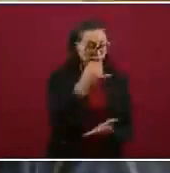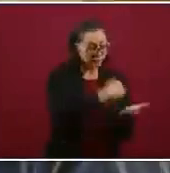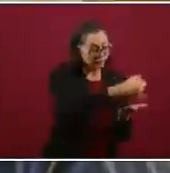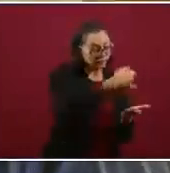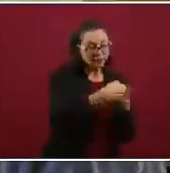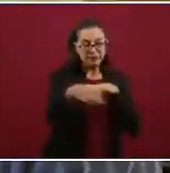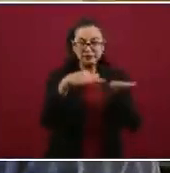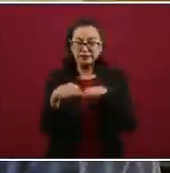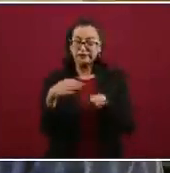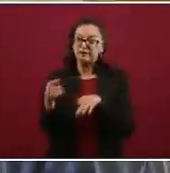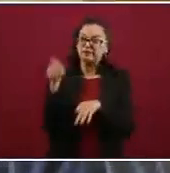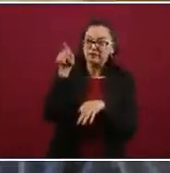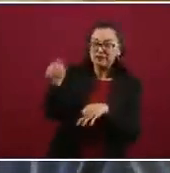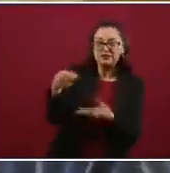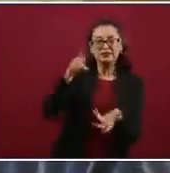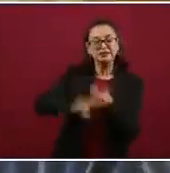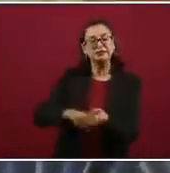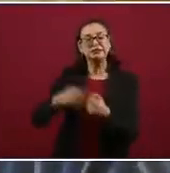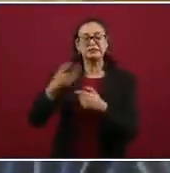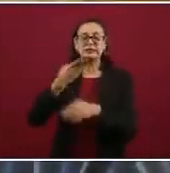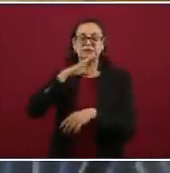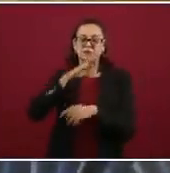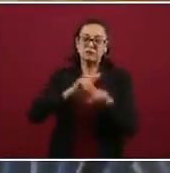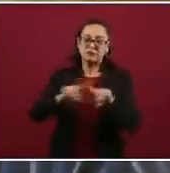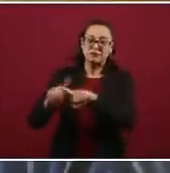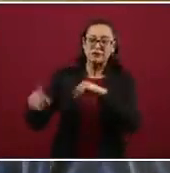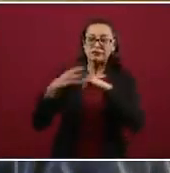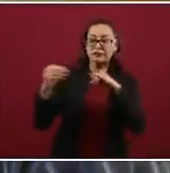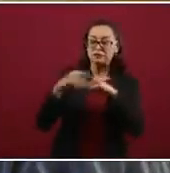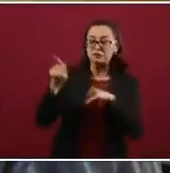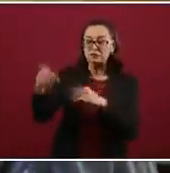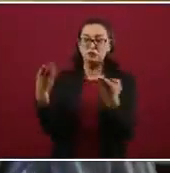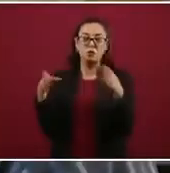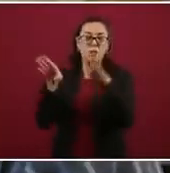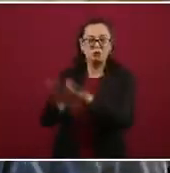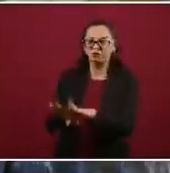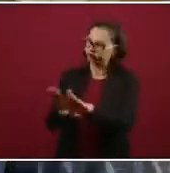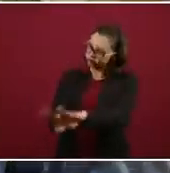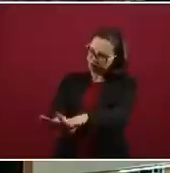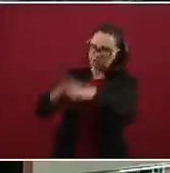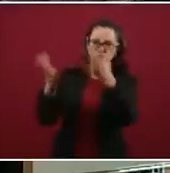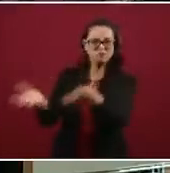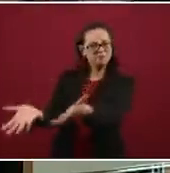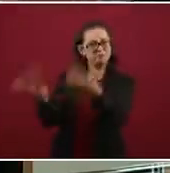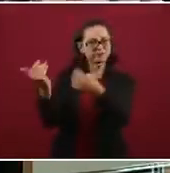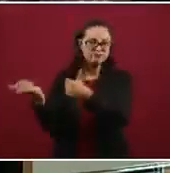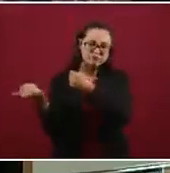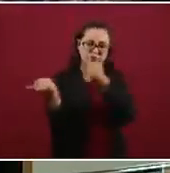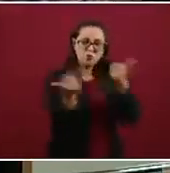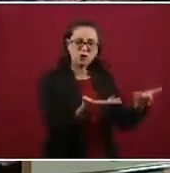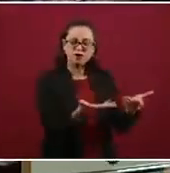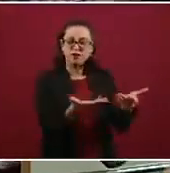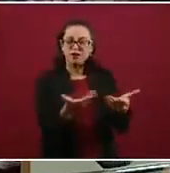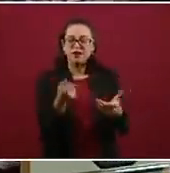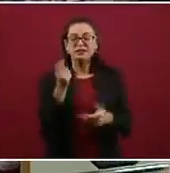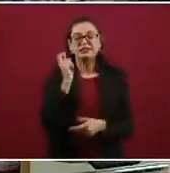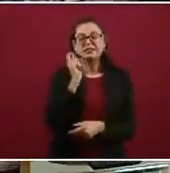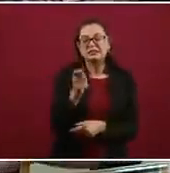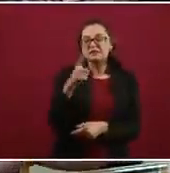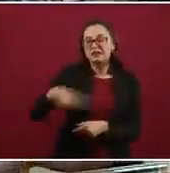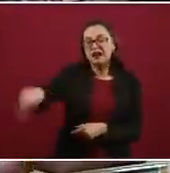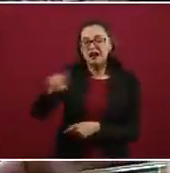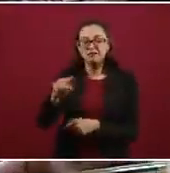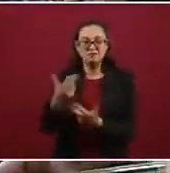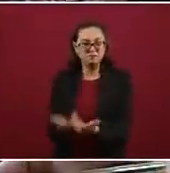haciendas, recuperen esa riqueza de la que habían sido despojados. Y al hacer eso, lo que hacen es destruir una falsa riqueza, porque